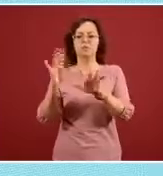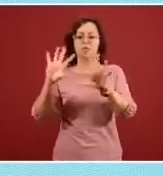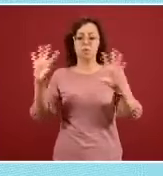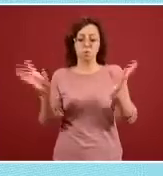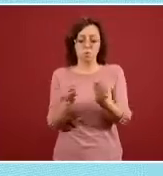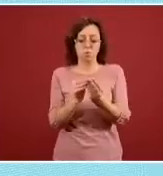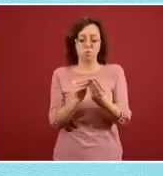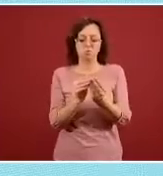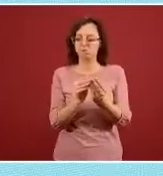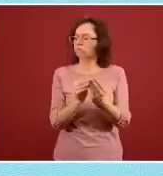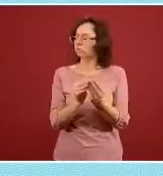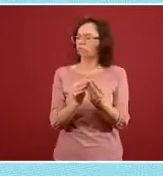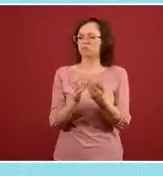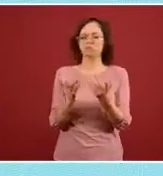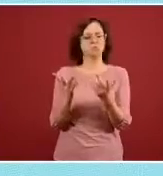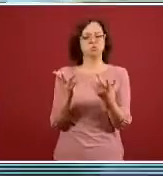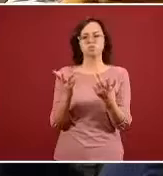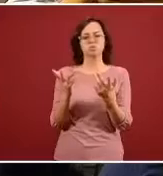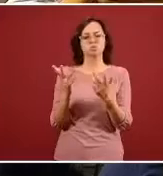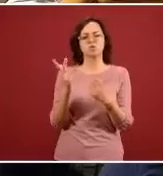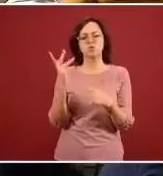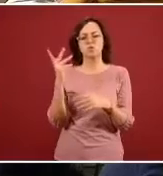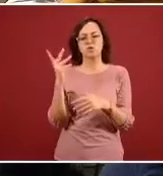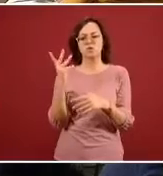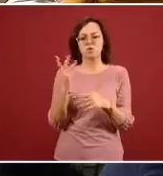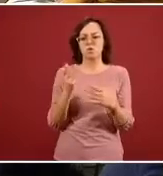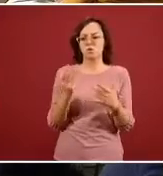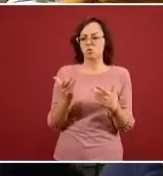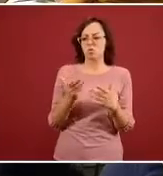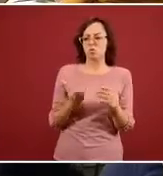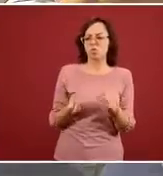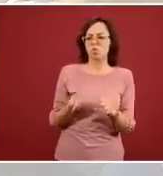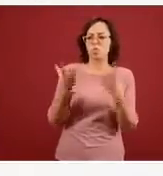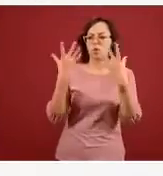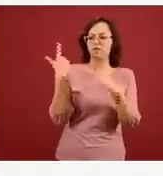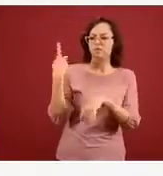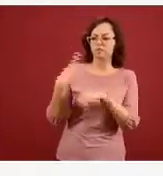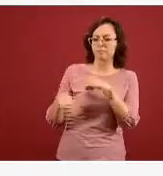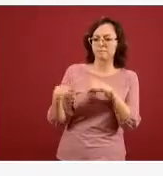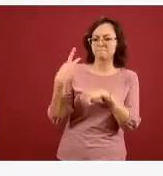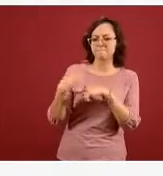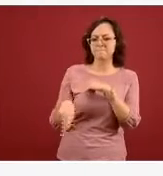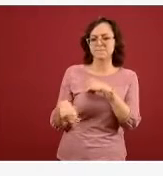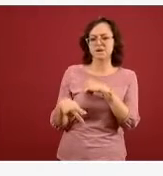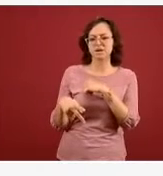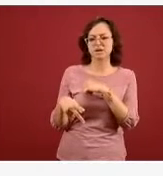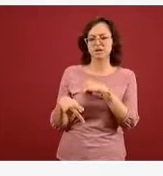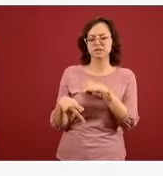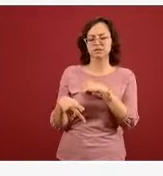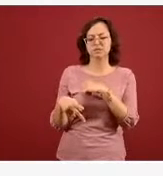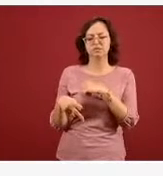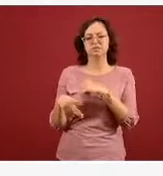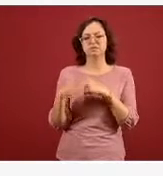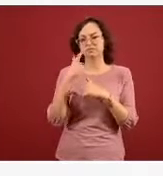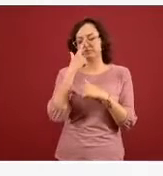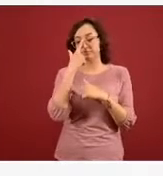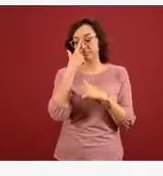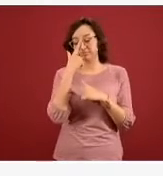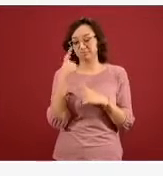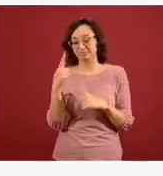pierde claridad sobre la diferencia del riesgo que tenemos de, desde luego,